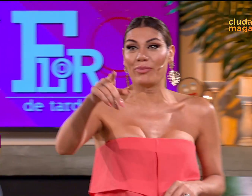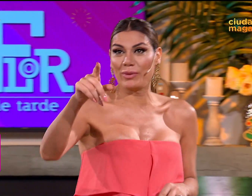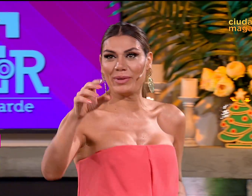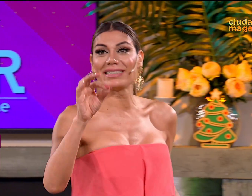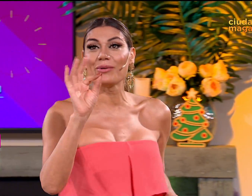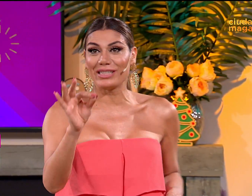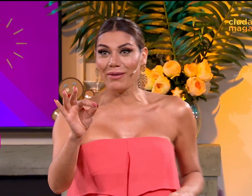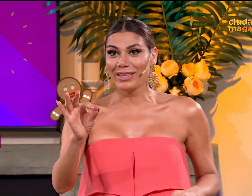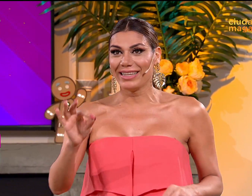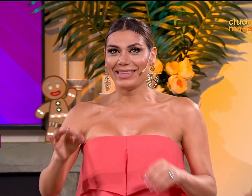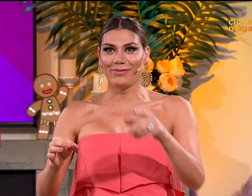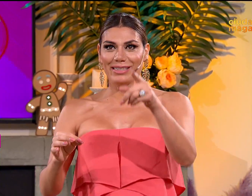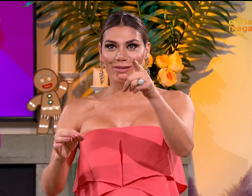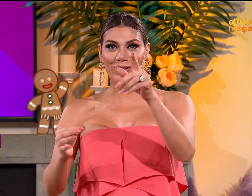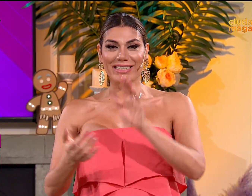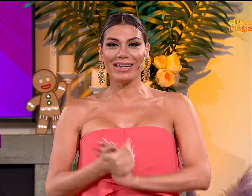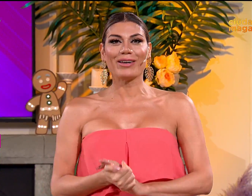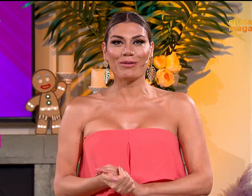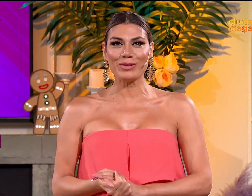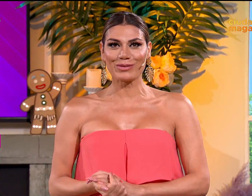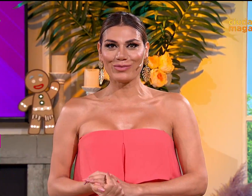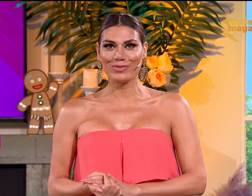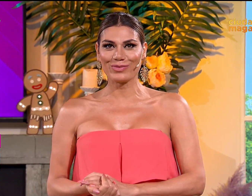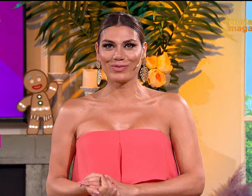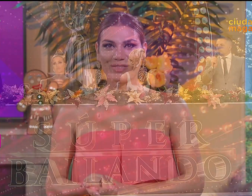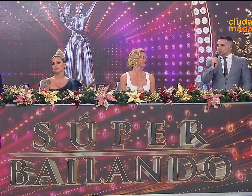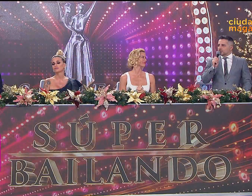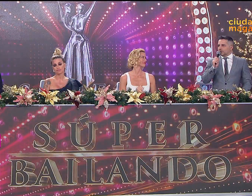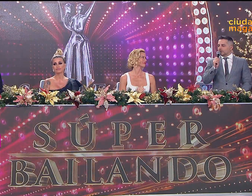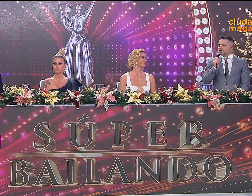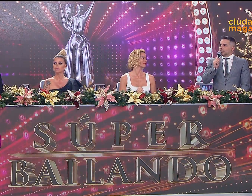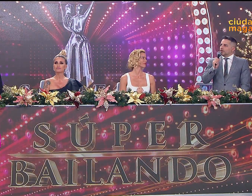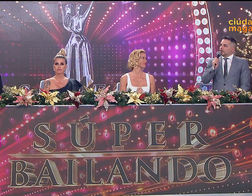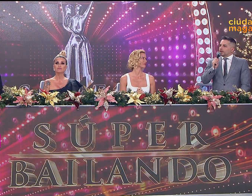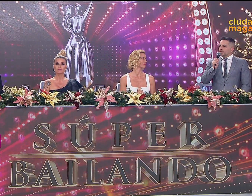Sí. Presentamos tape Dale. De mi salvación de ayer. A ver, ¿lo vemos? Claro, queda más prolijo.